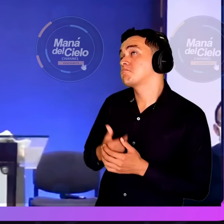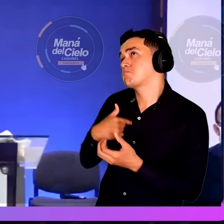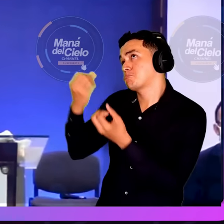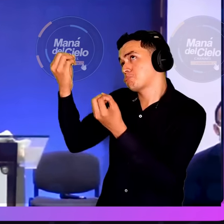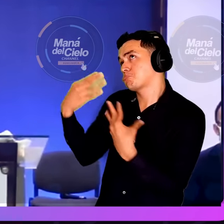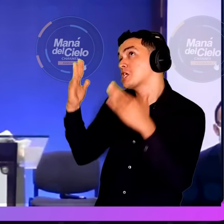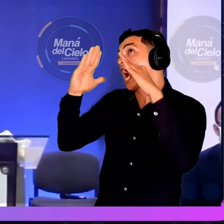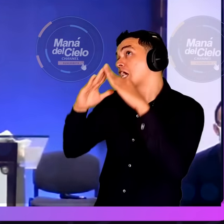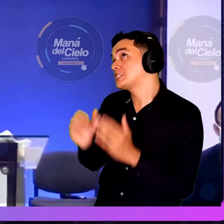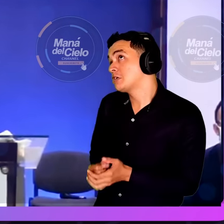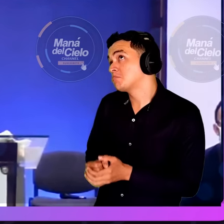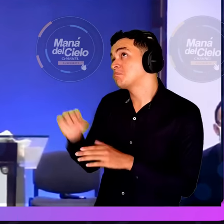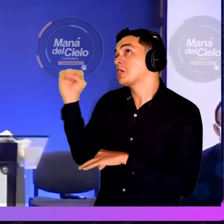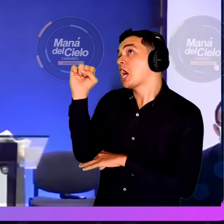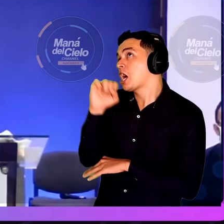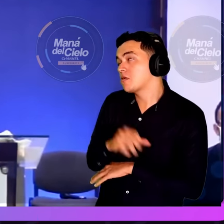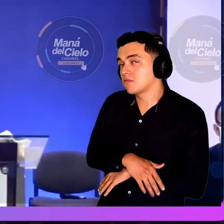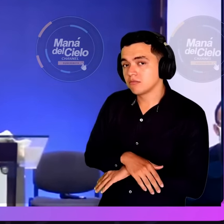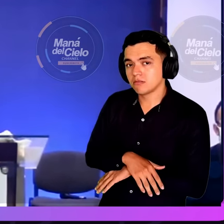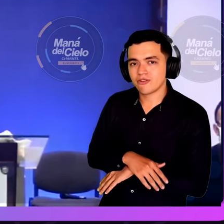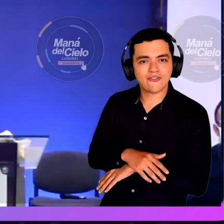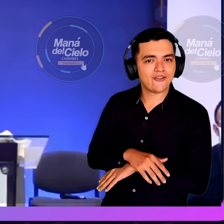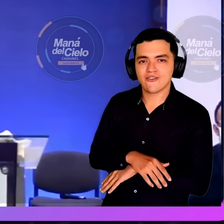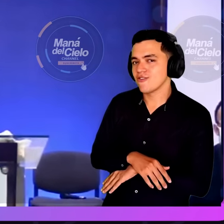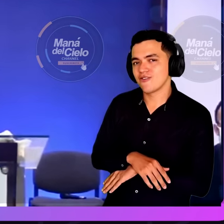Que una profecía, porque la mayor profecía está aquí.